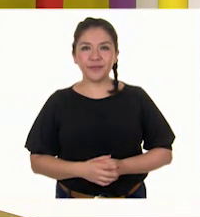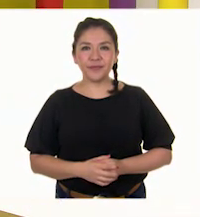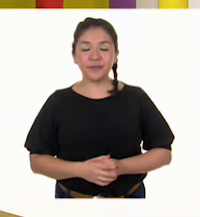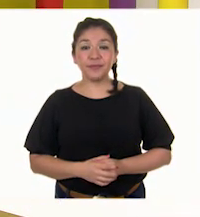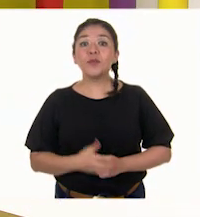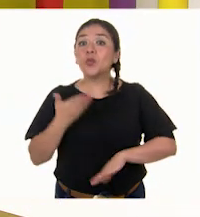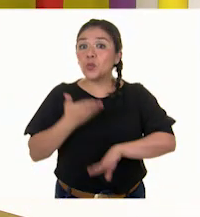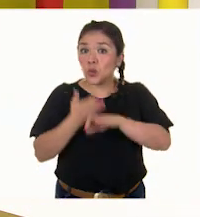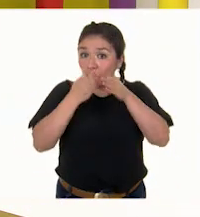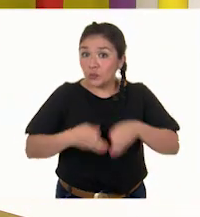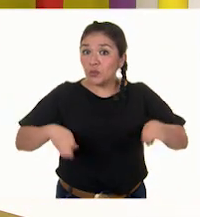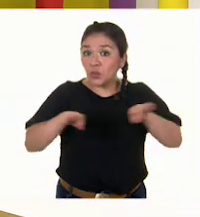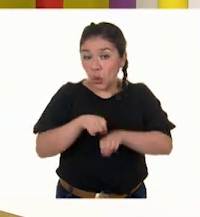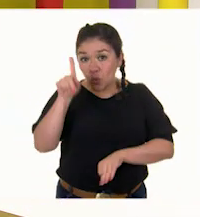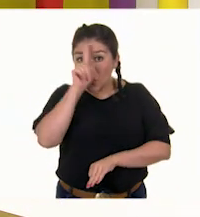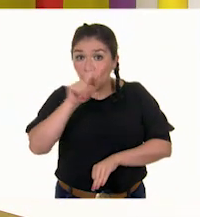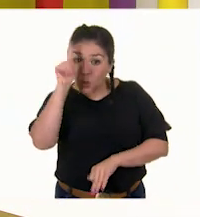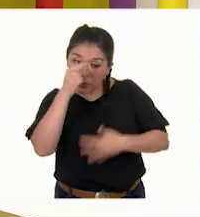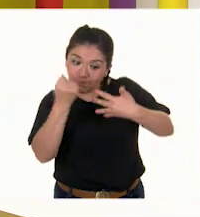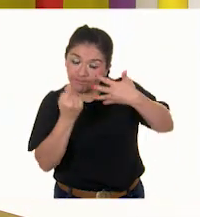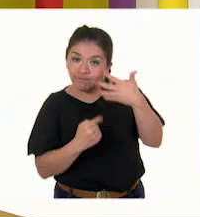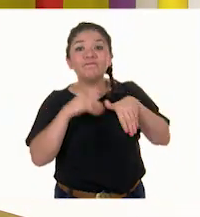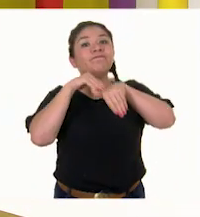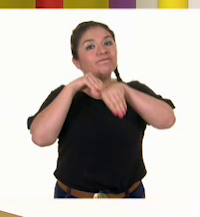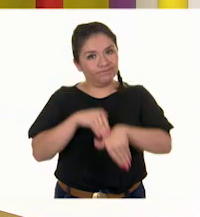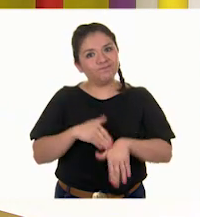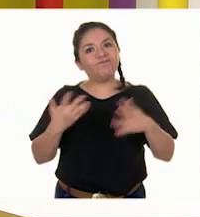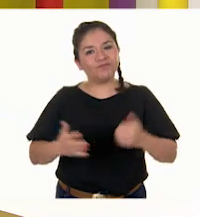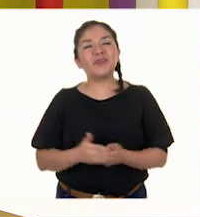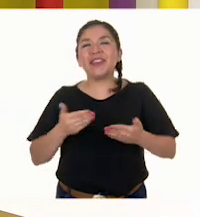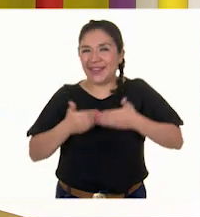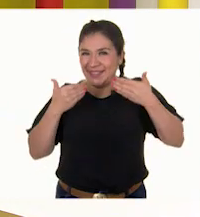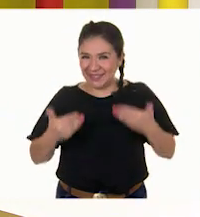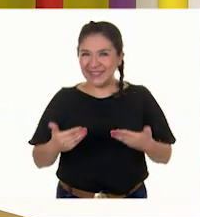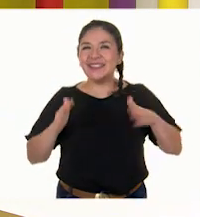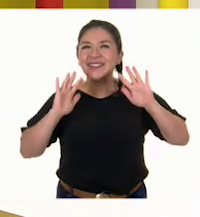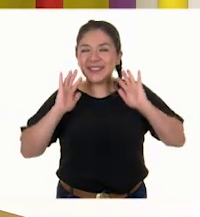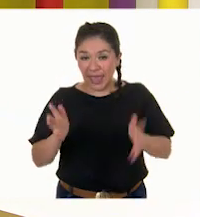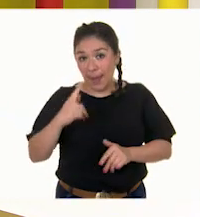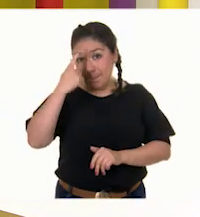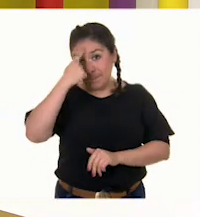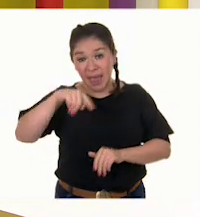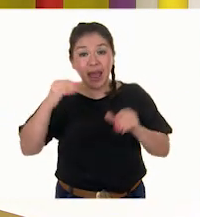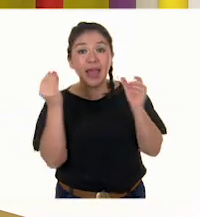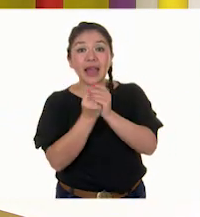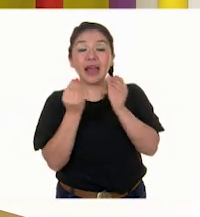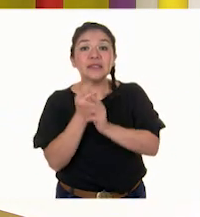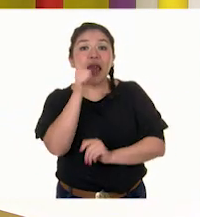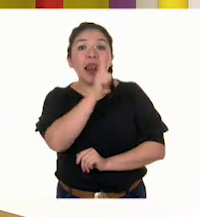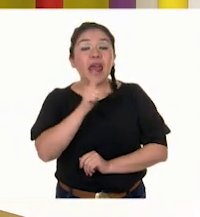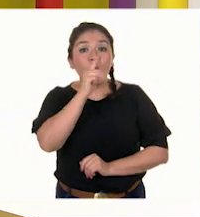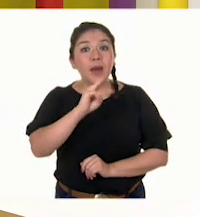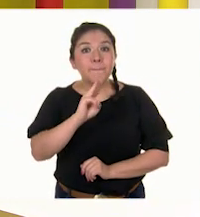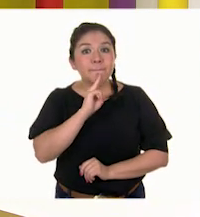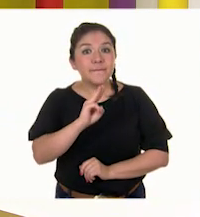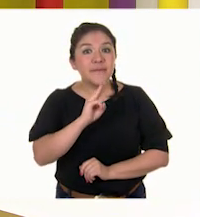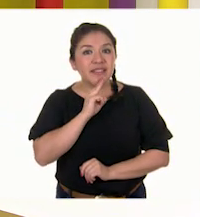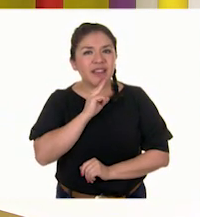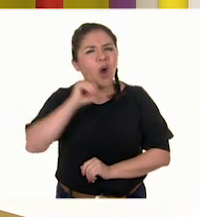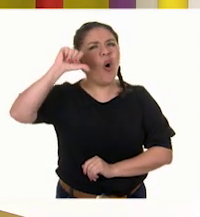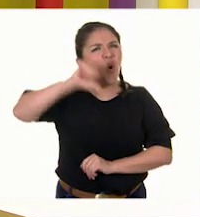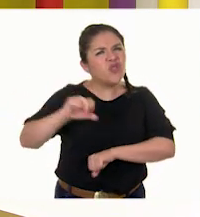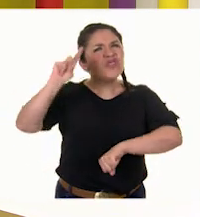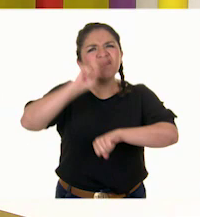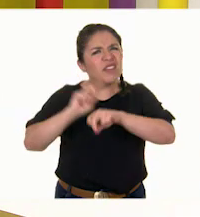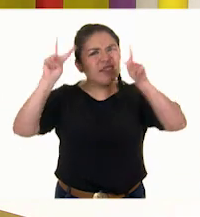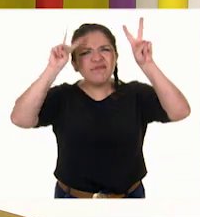¡Qué importante es seguir estas recomendaciones! Y ahora sí, en la asignatura de lengua materna, el tema